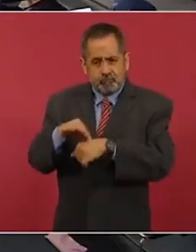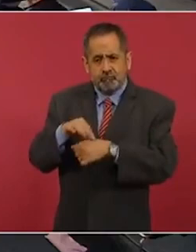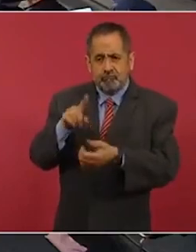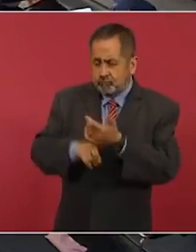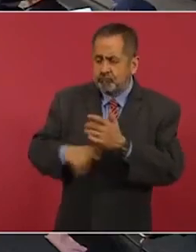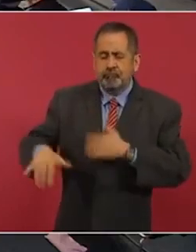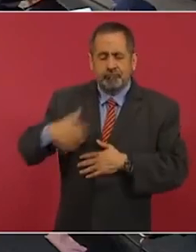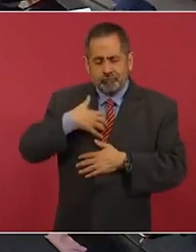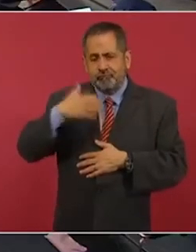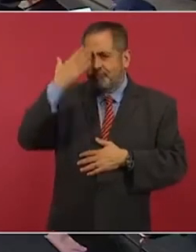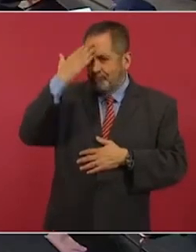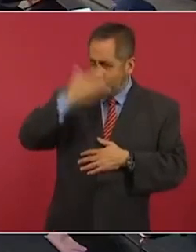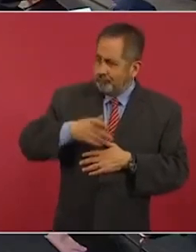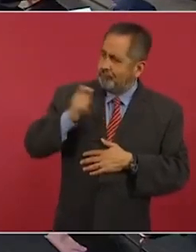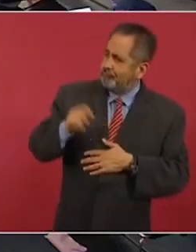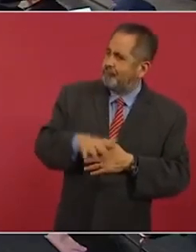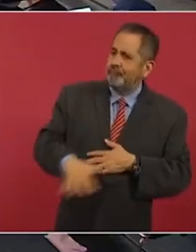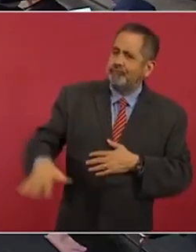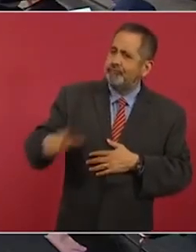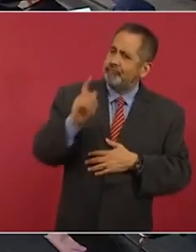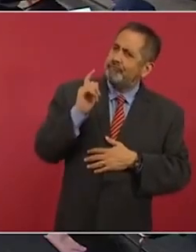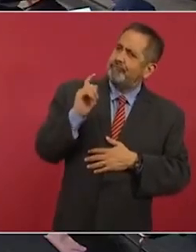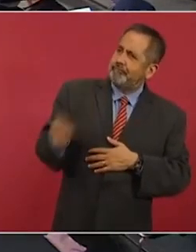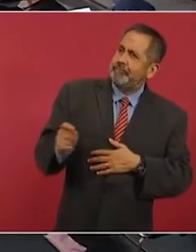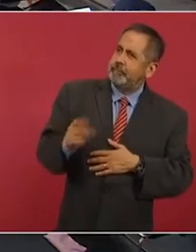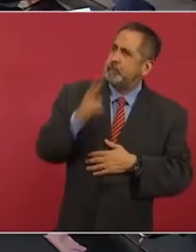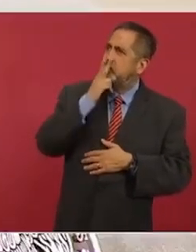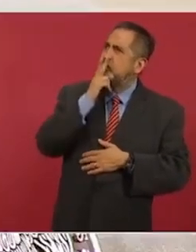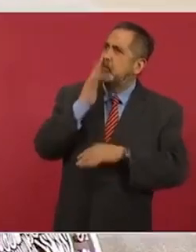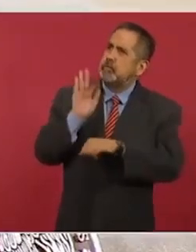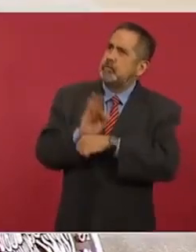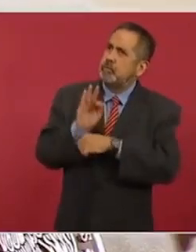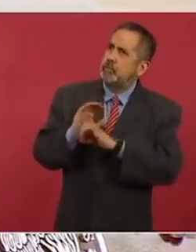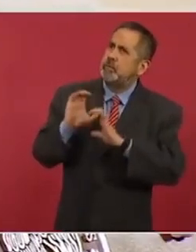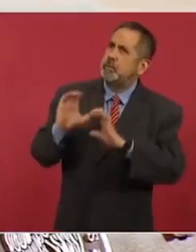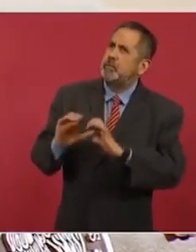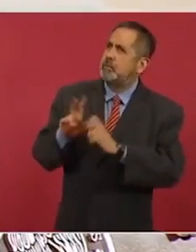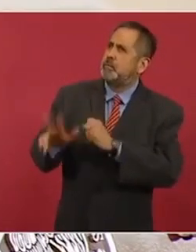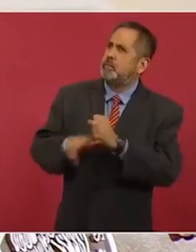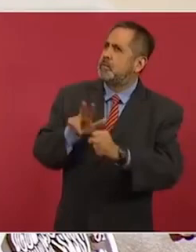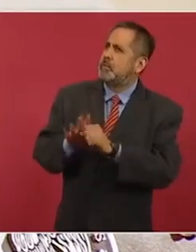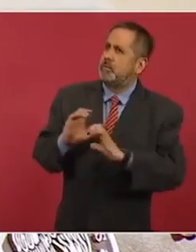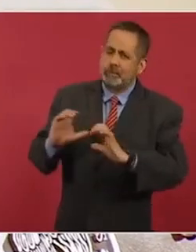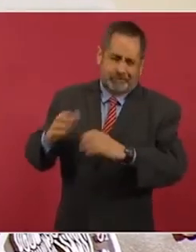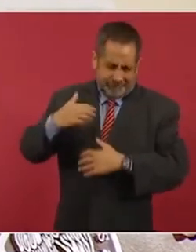yo sé lo que significa proteger la naturaleza